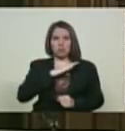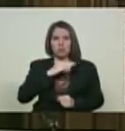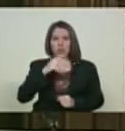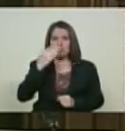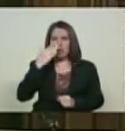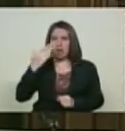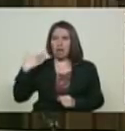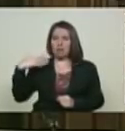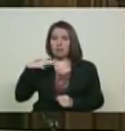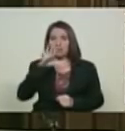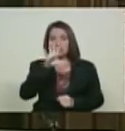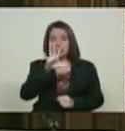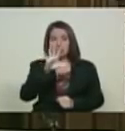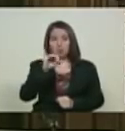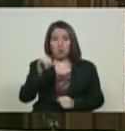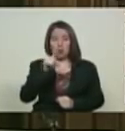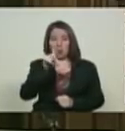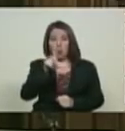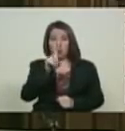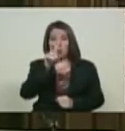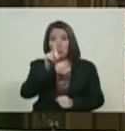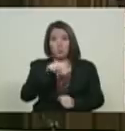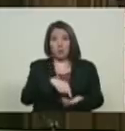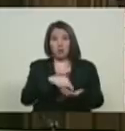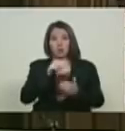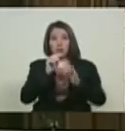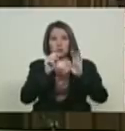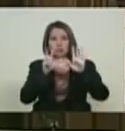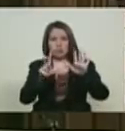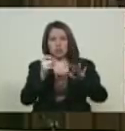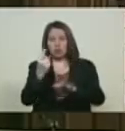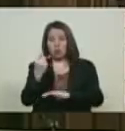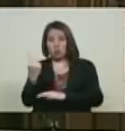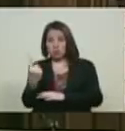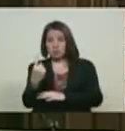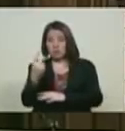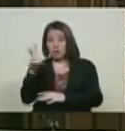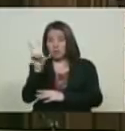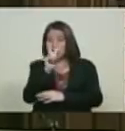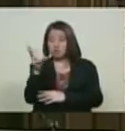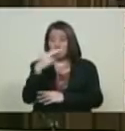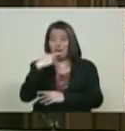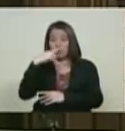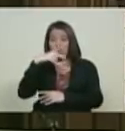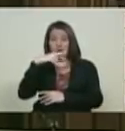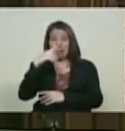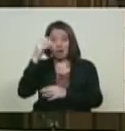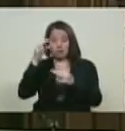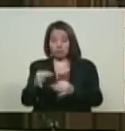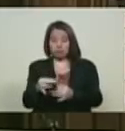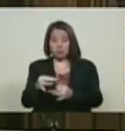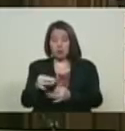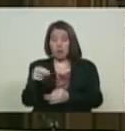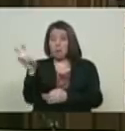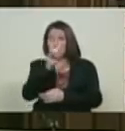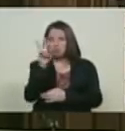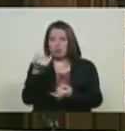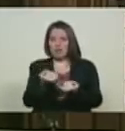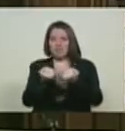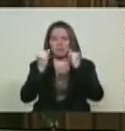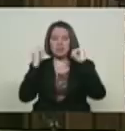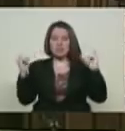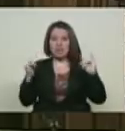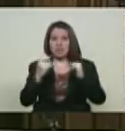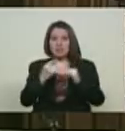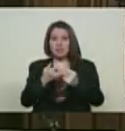de julio de 1811, Venezuela se declara para siempre una nación independiente y soberana, y